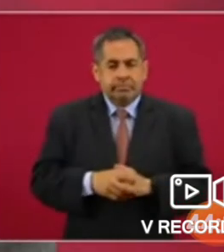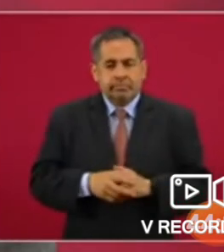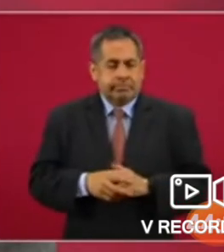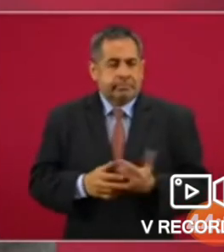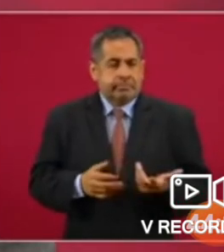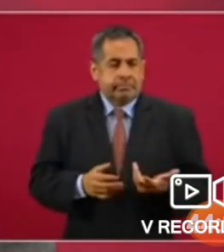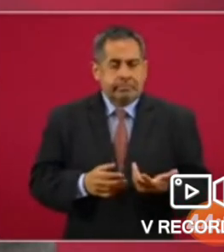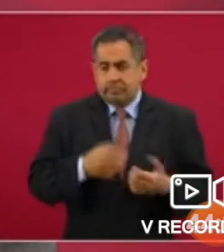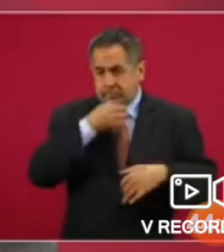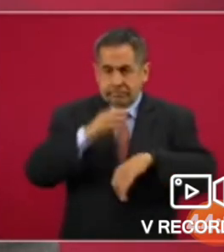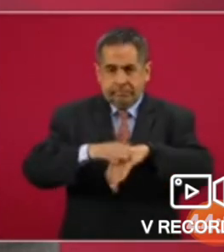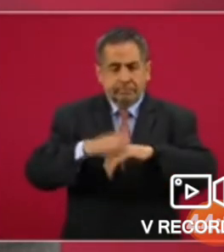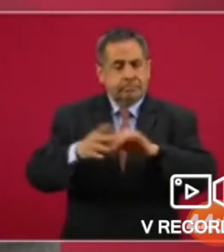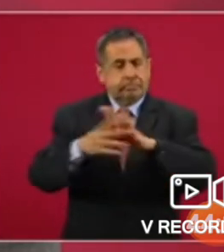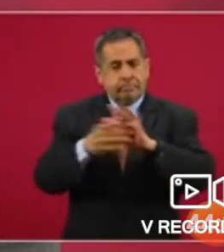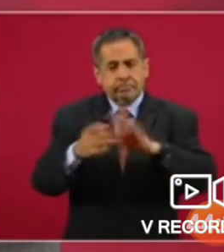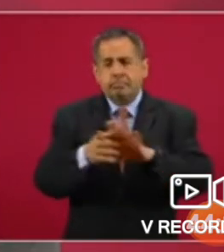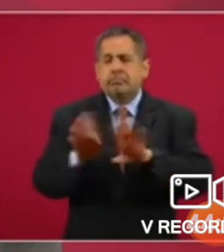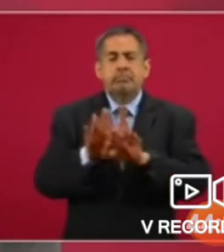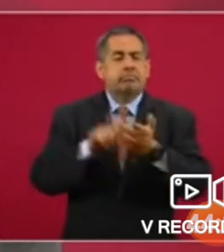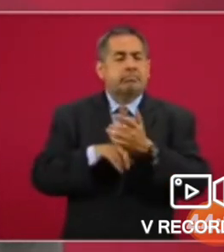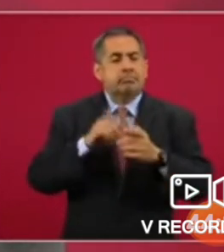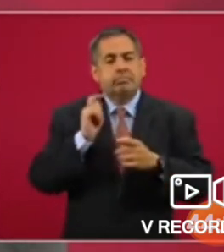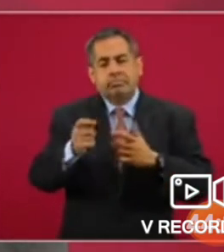que se está